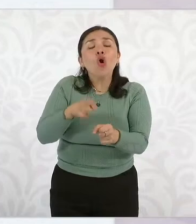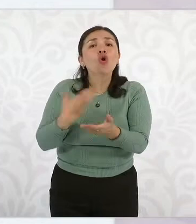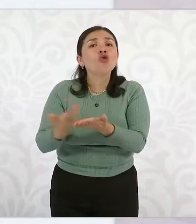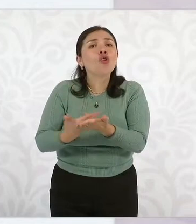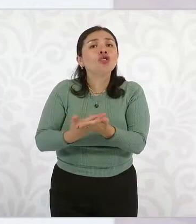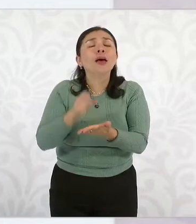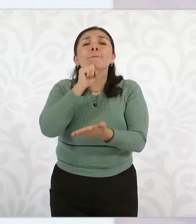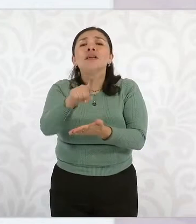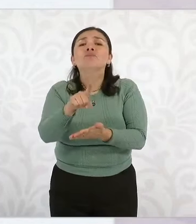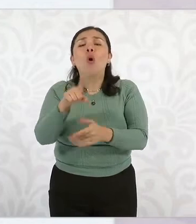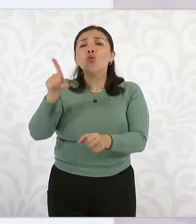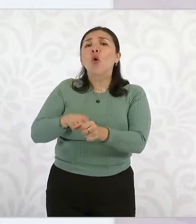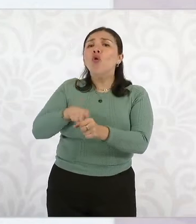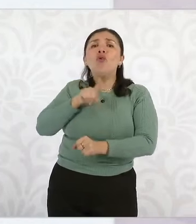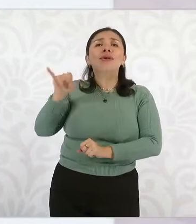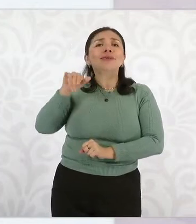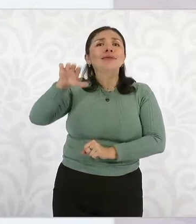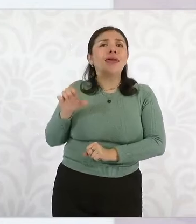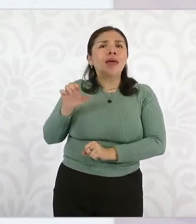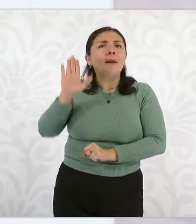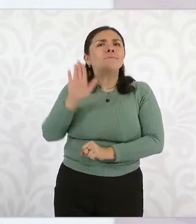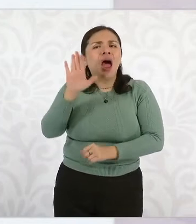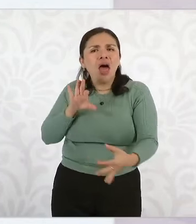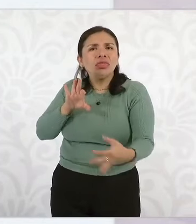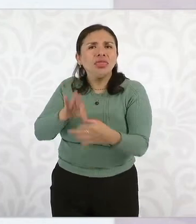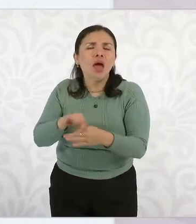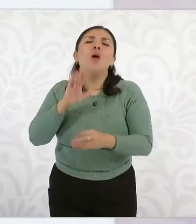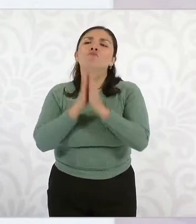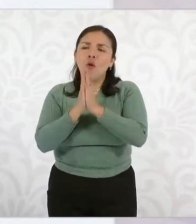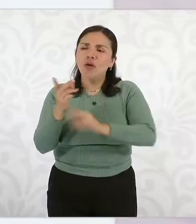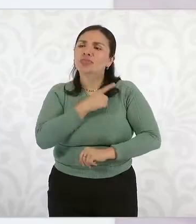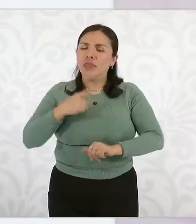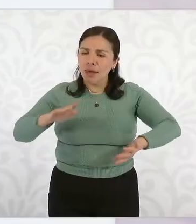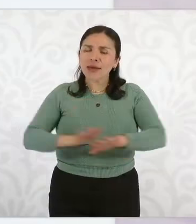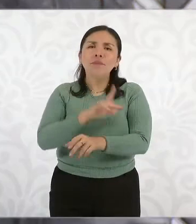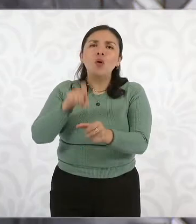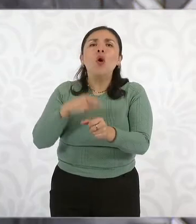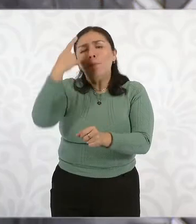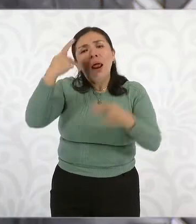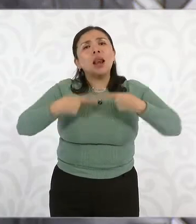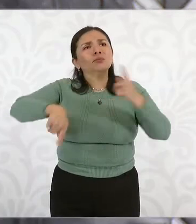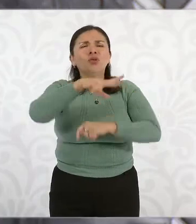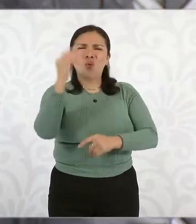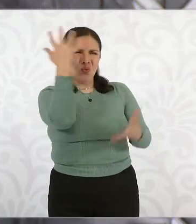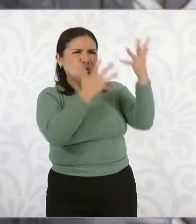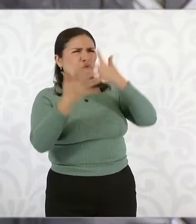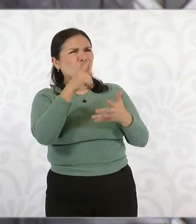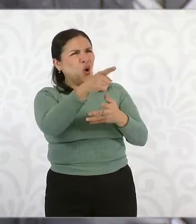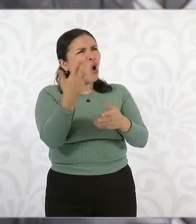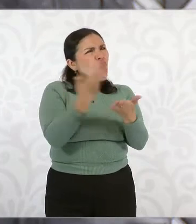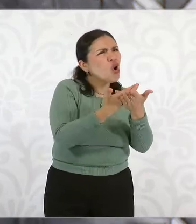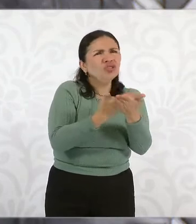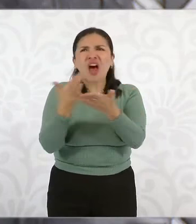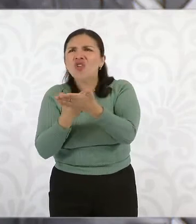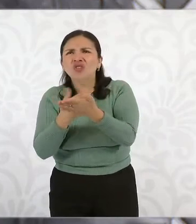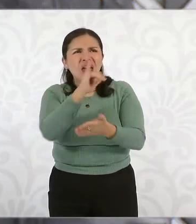el color del Instituto Nacional Electoral. Entonces, por eso se pide que se cambie para que no se confunda con el color del